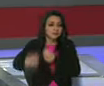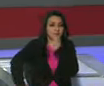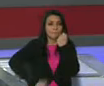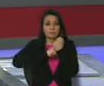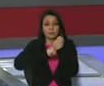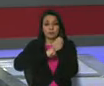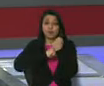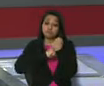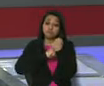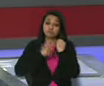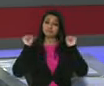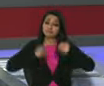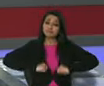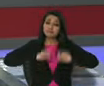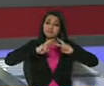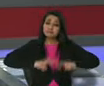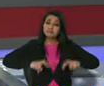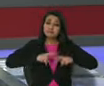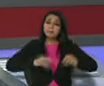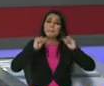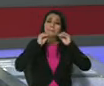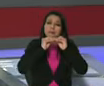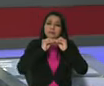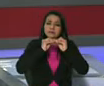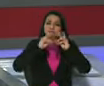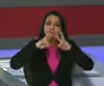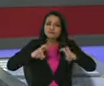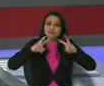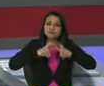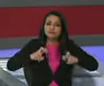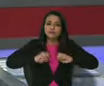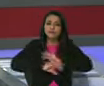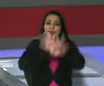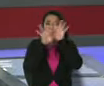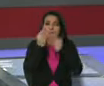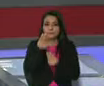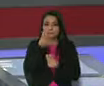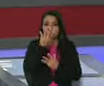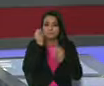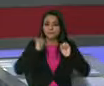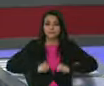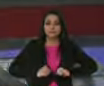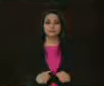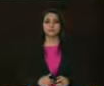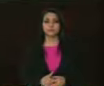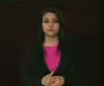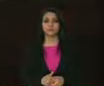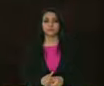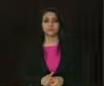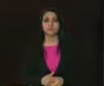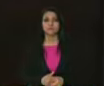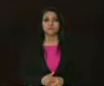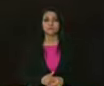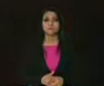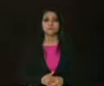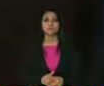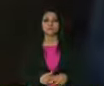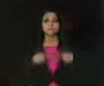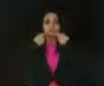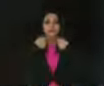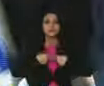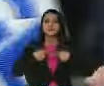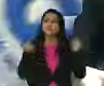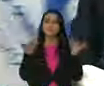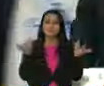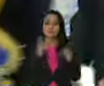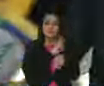Marco que le permitiría a la entidad acceder a información para las investigaciones el anuncio lo hizo en rueda de prensa El